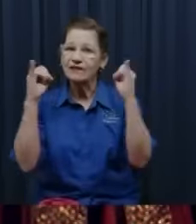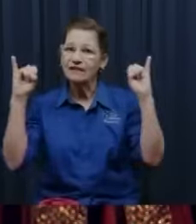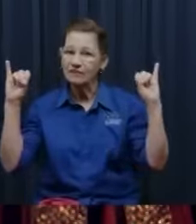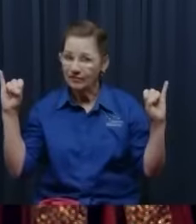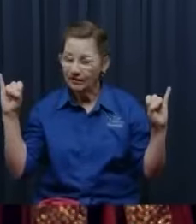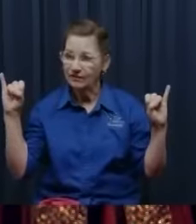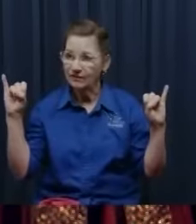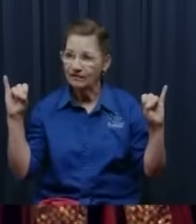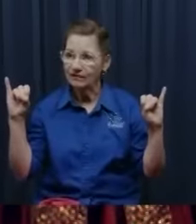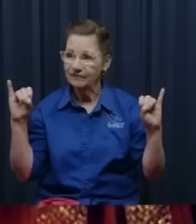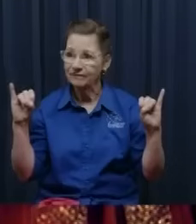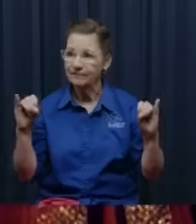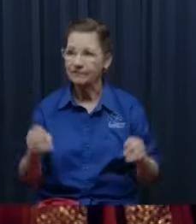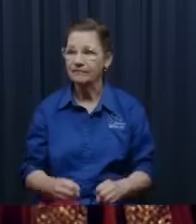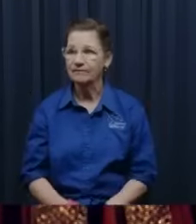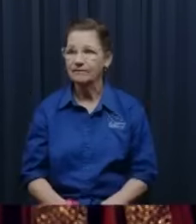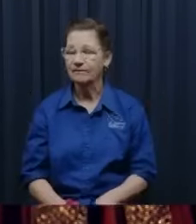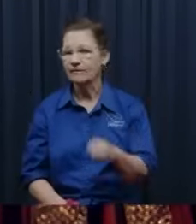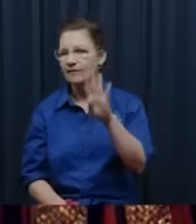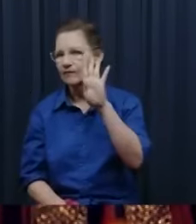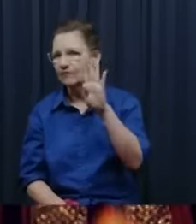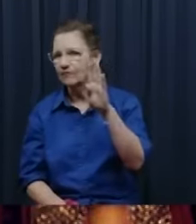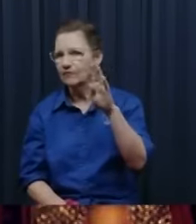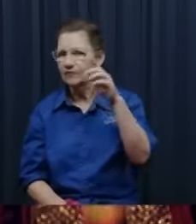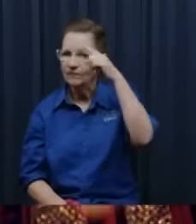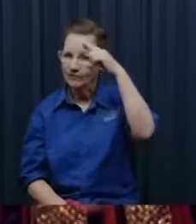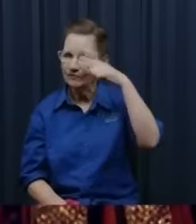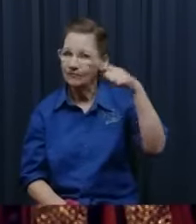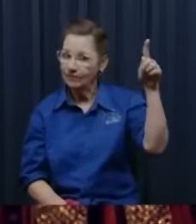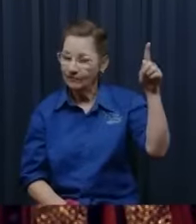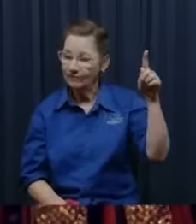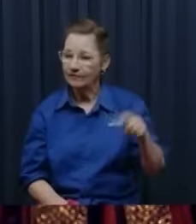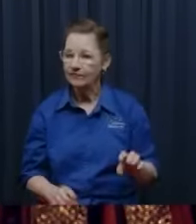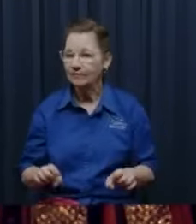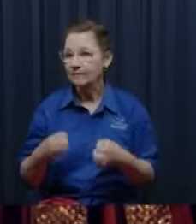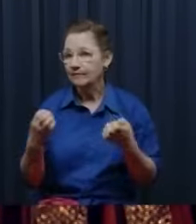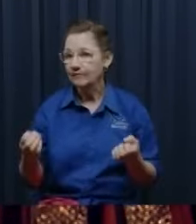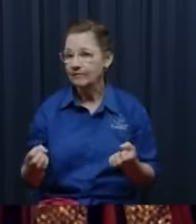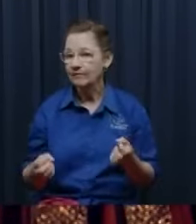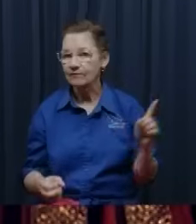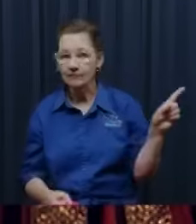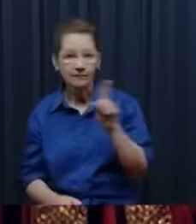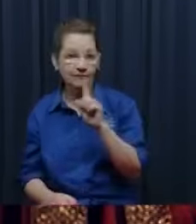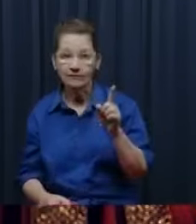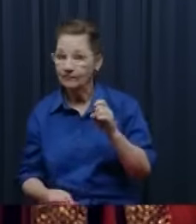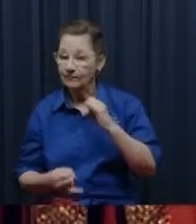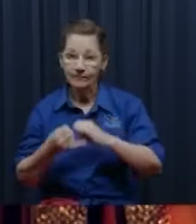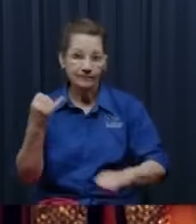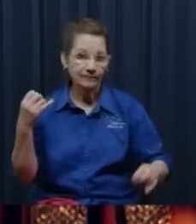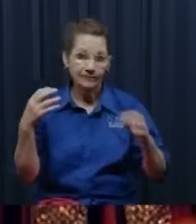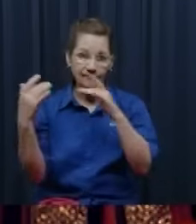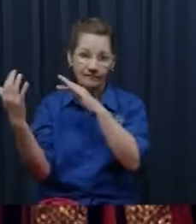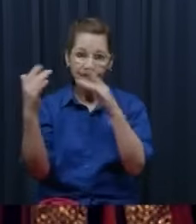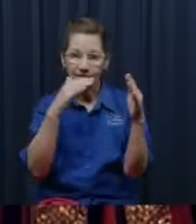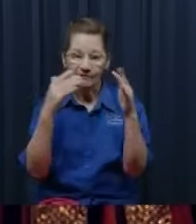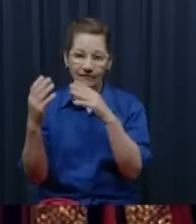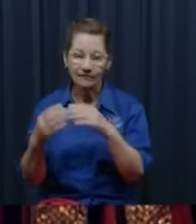4 días entonces hoy en vez de que la guerra se haya terminado repito se ha